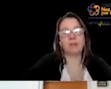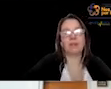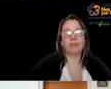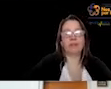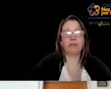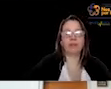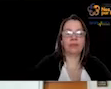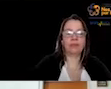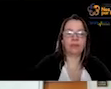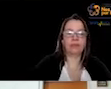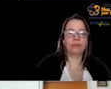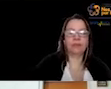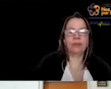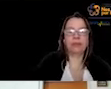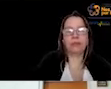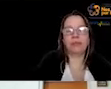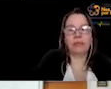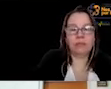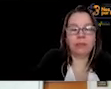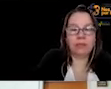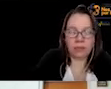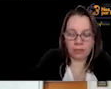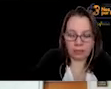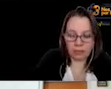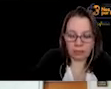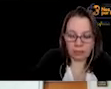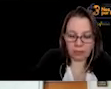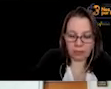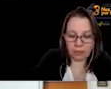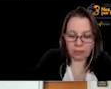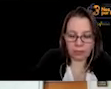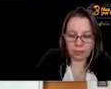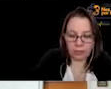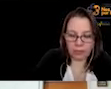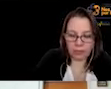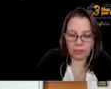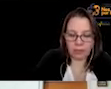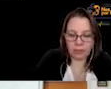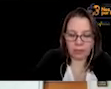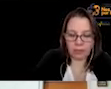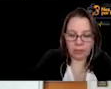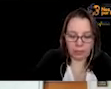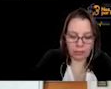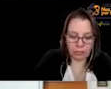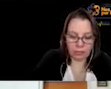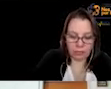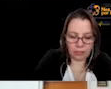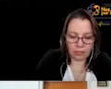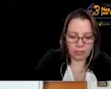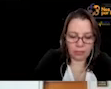de calorías, exceso de grasas saturadas, grasas totales, grasas trans, todo lo que es el productos de pastelería,